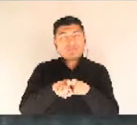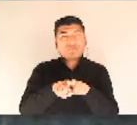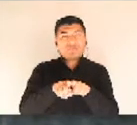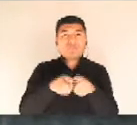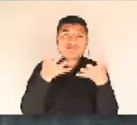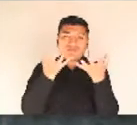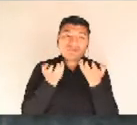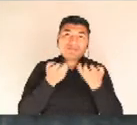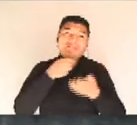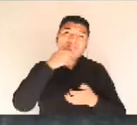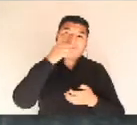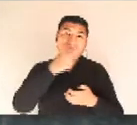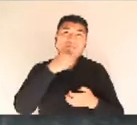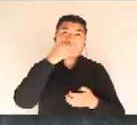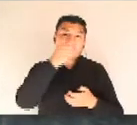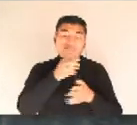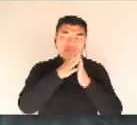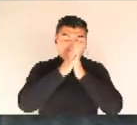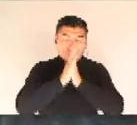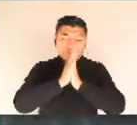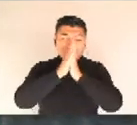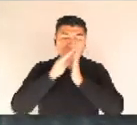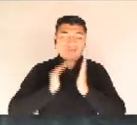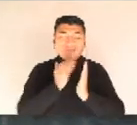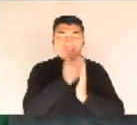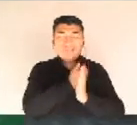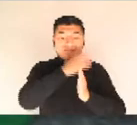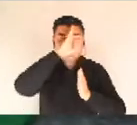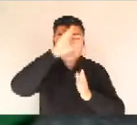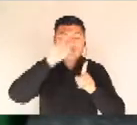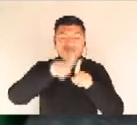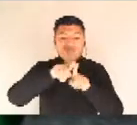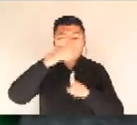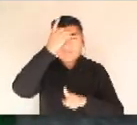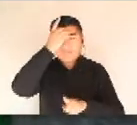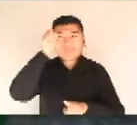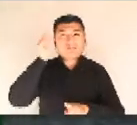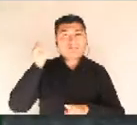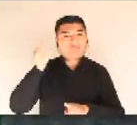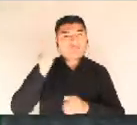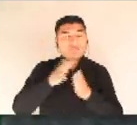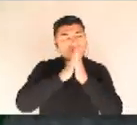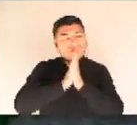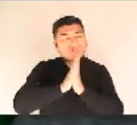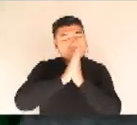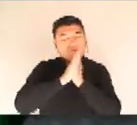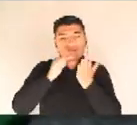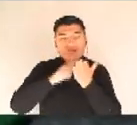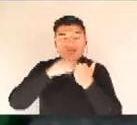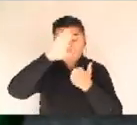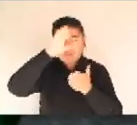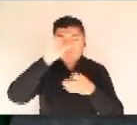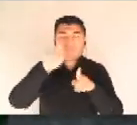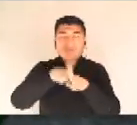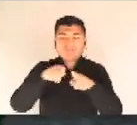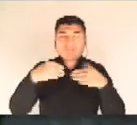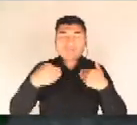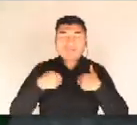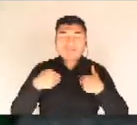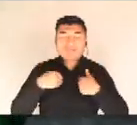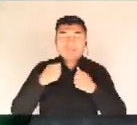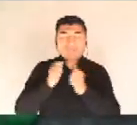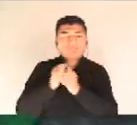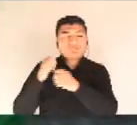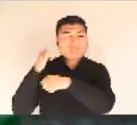quisiera decirles recemos por nuestros hermanos alemanes recemos por esa hermandad que tenemos con las